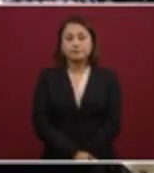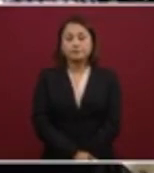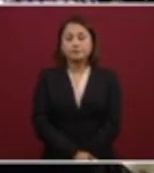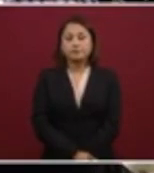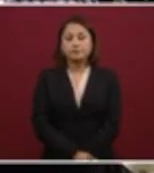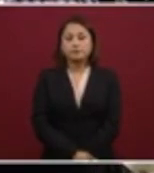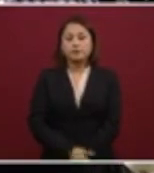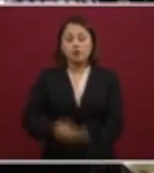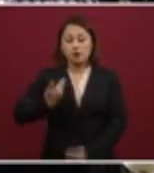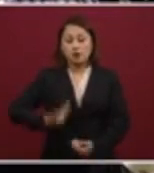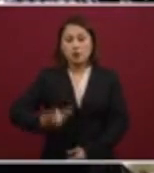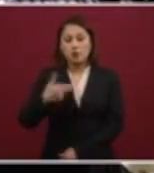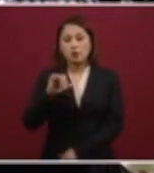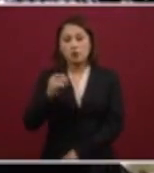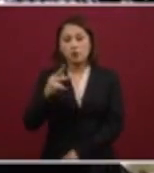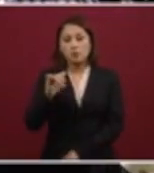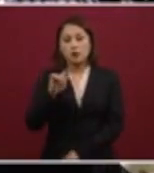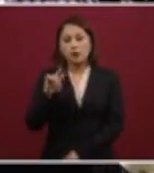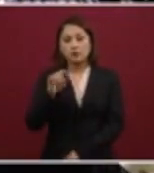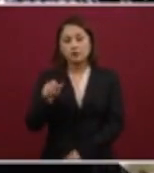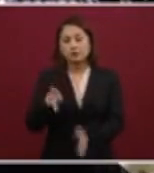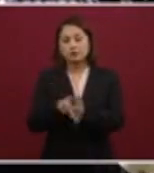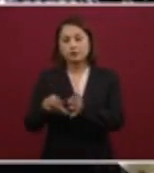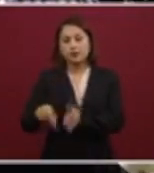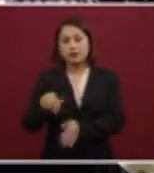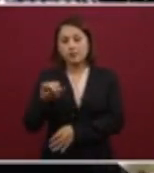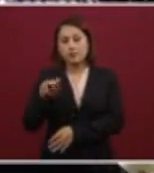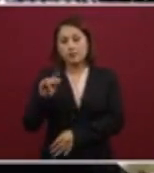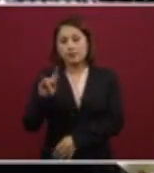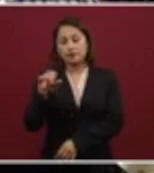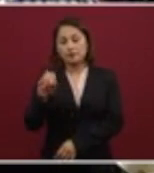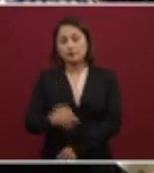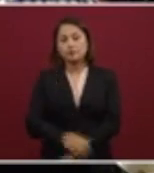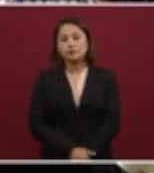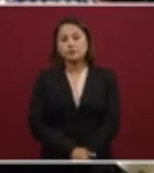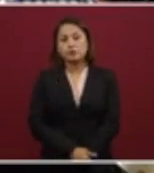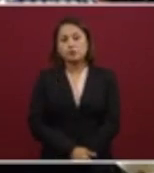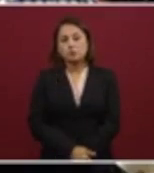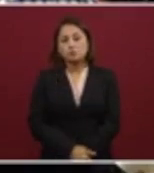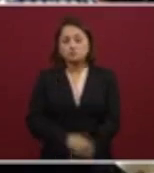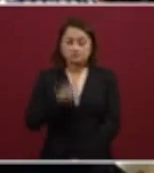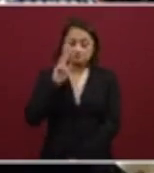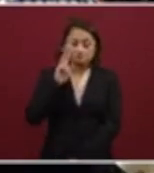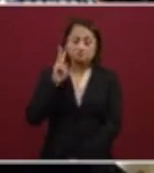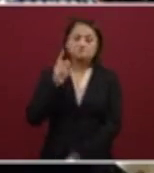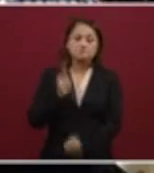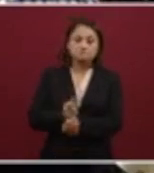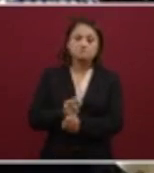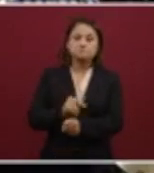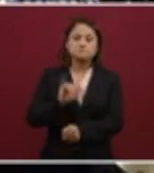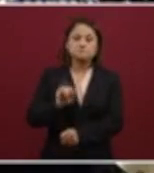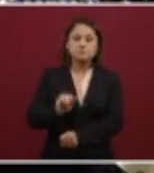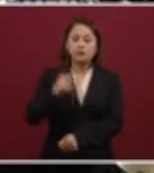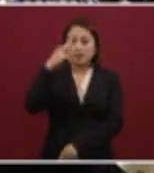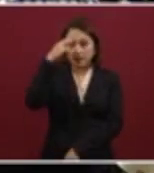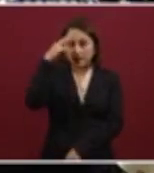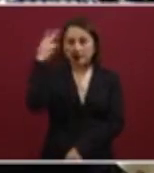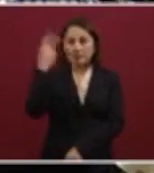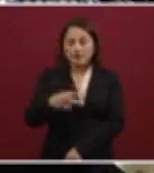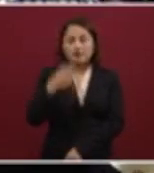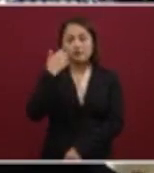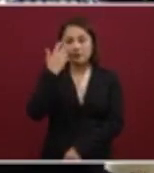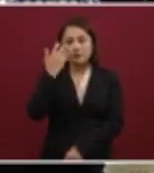Hugo Páez, de Impacto, presidente. Es evidente que México está apostando al Tratado de Libre Comercio con Estados